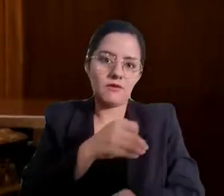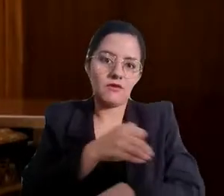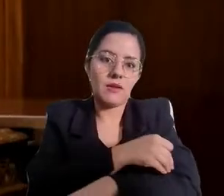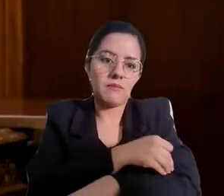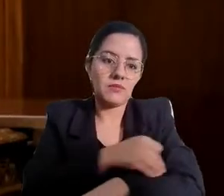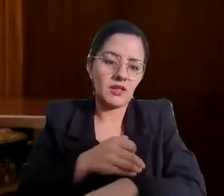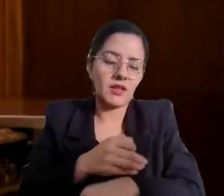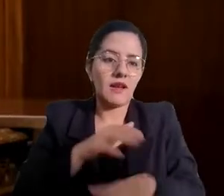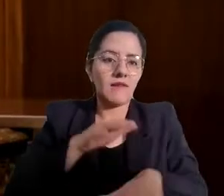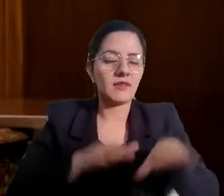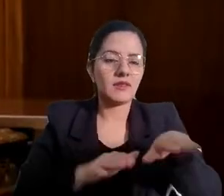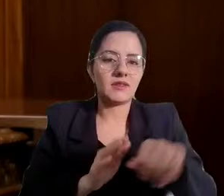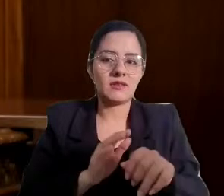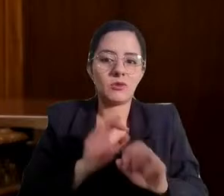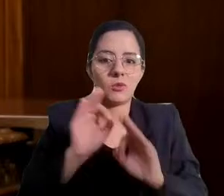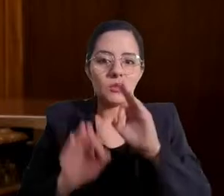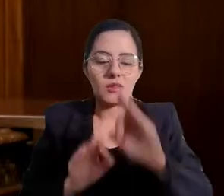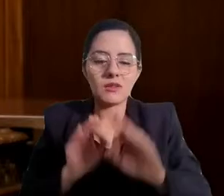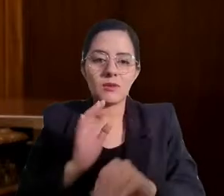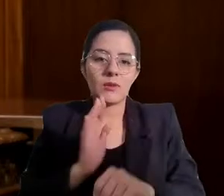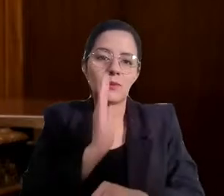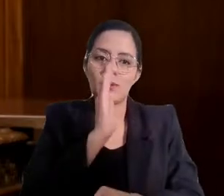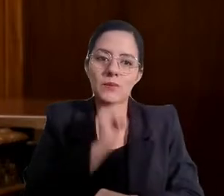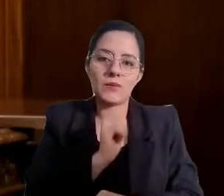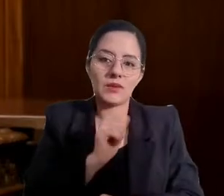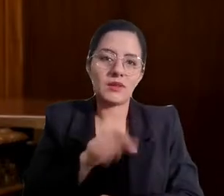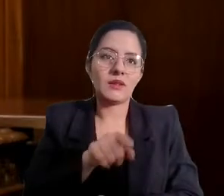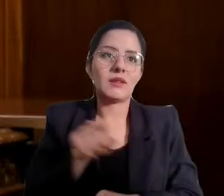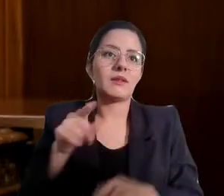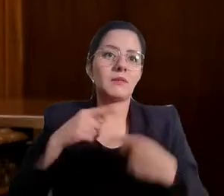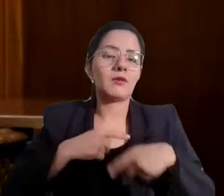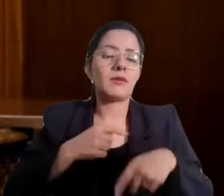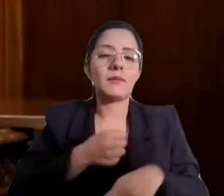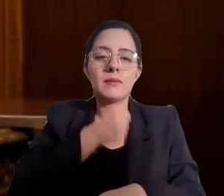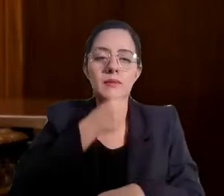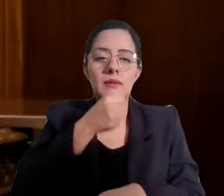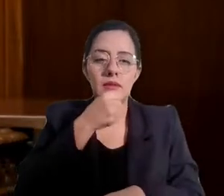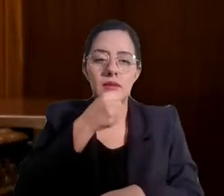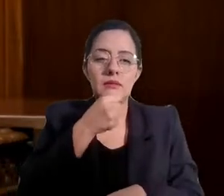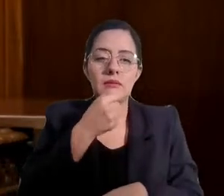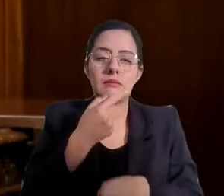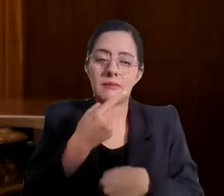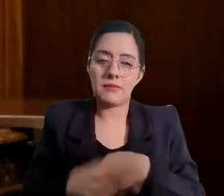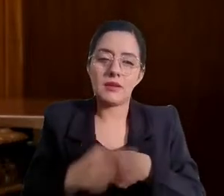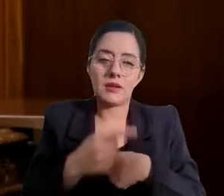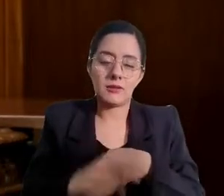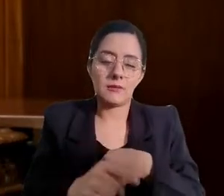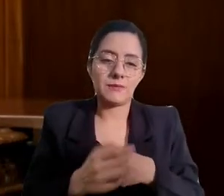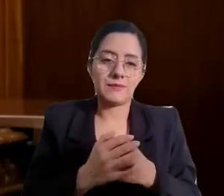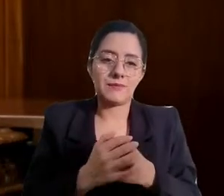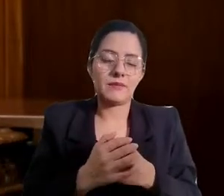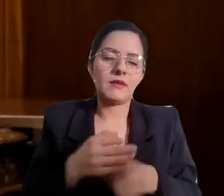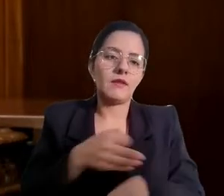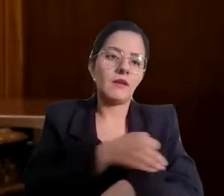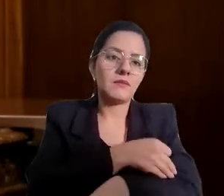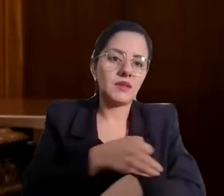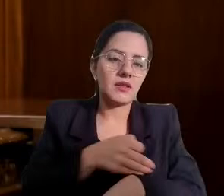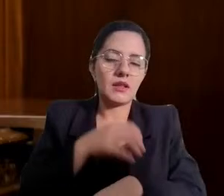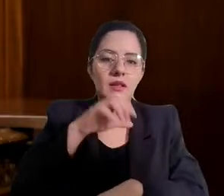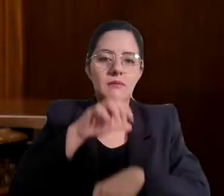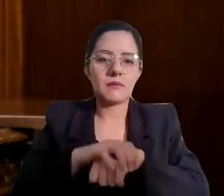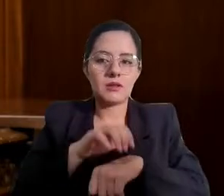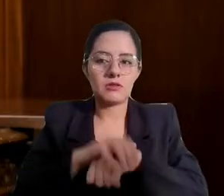mayores en situación de vulnerabilidad ante su familia, sus círculos cercanos y las